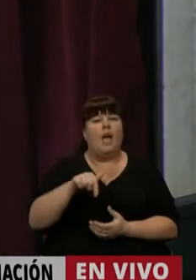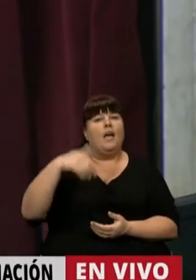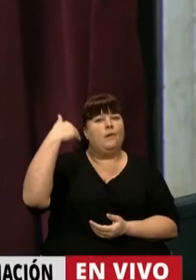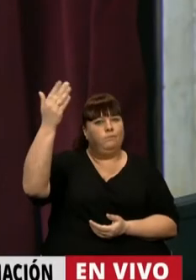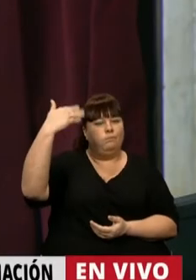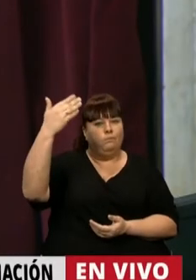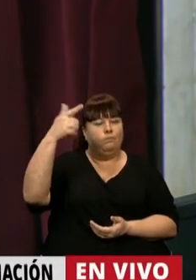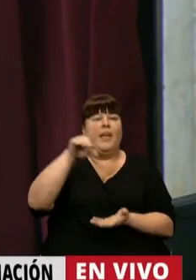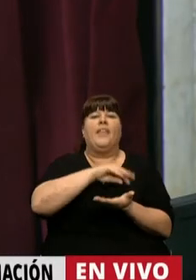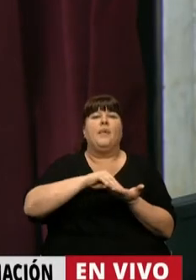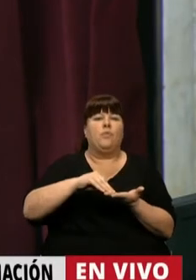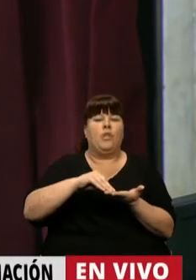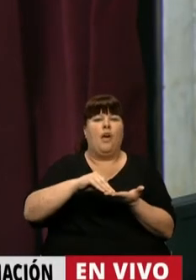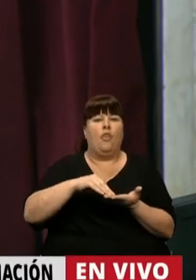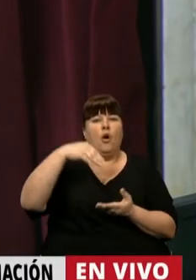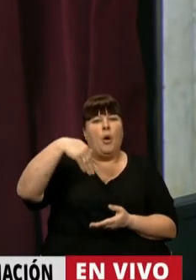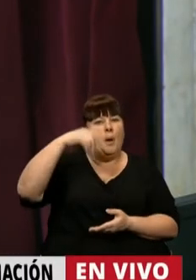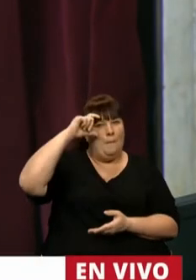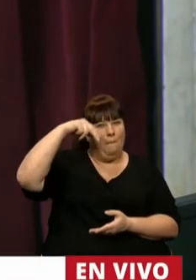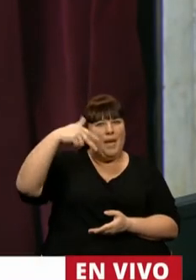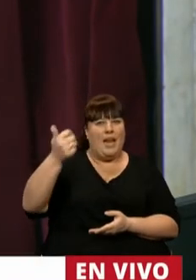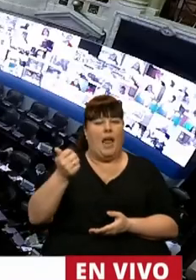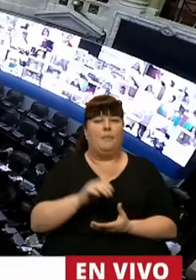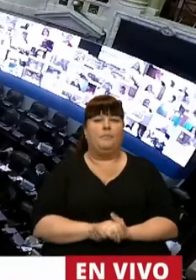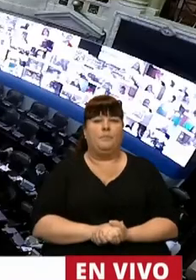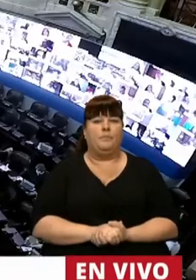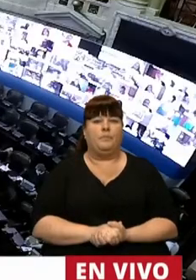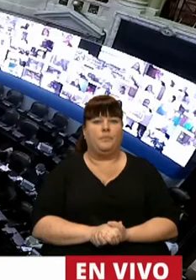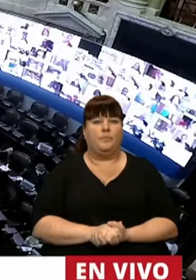uso de la palabra el diputado Gustavo Mena.